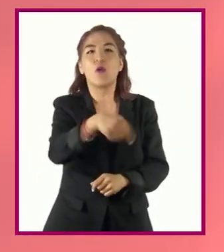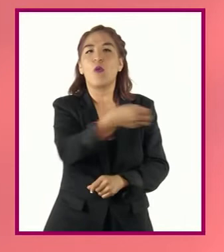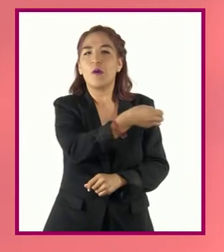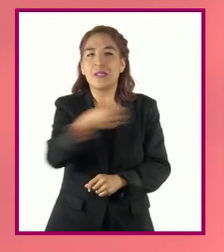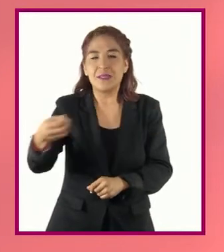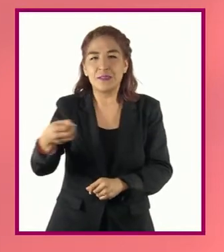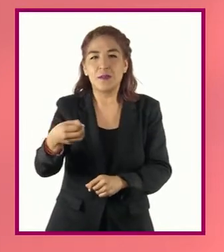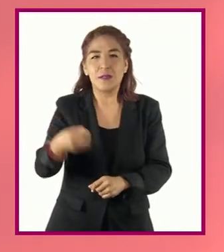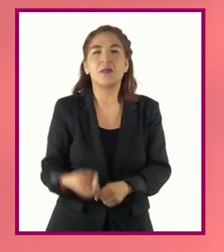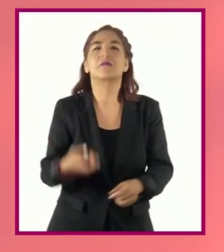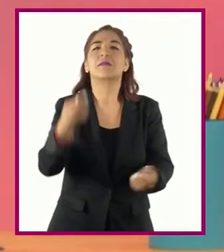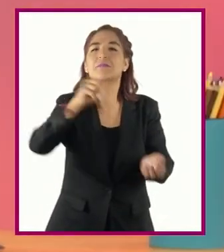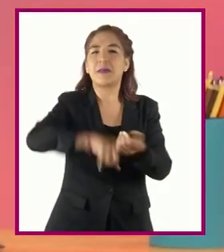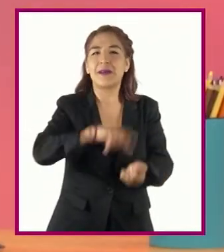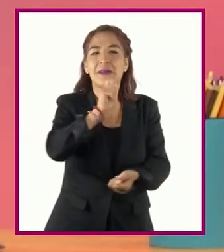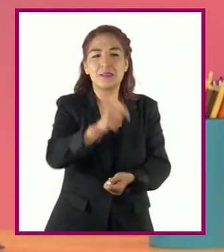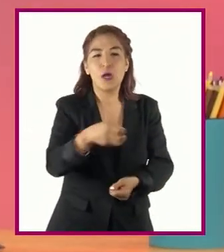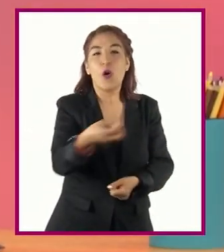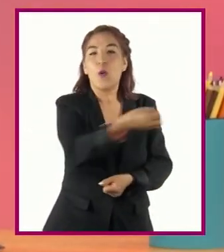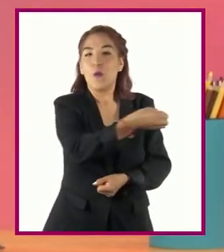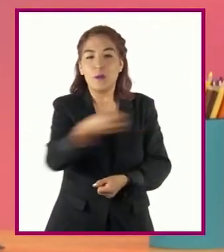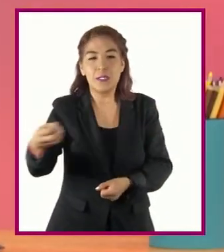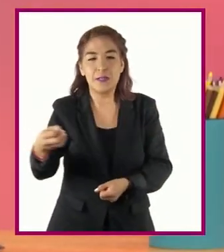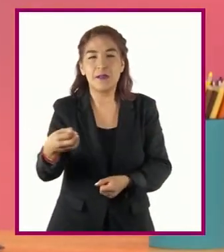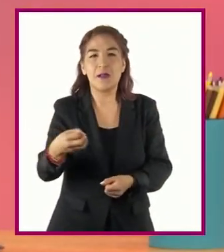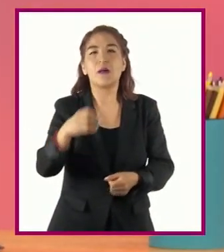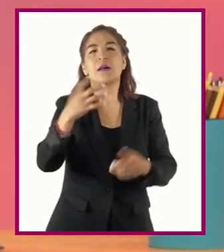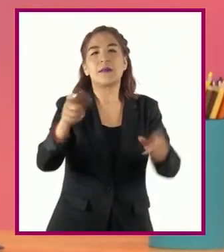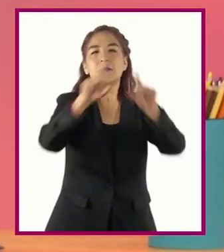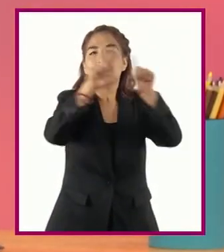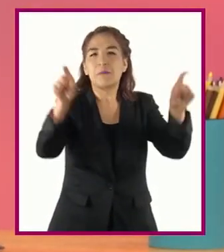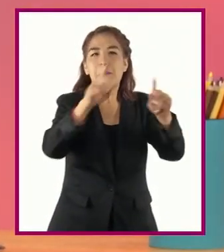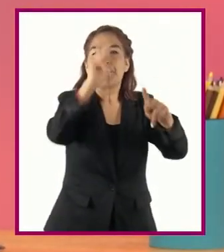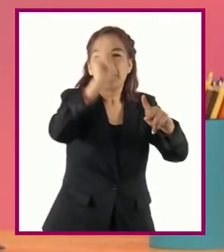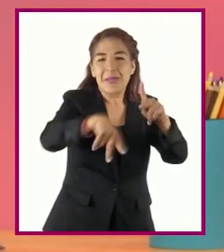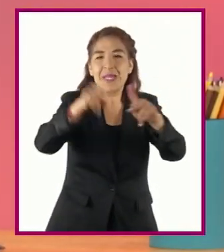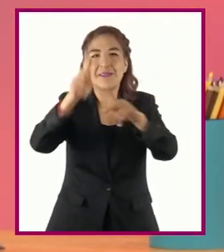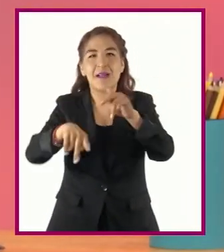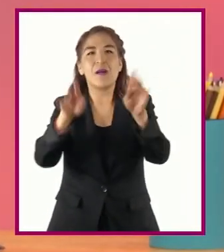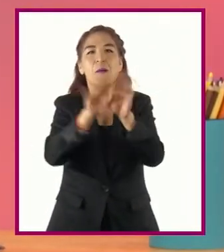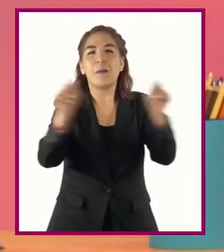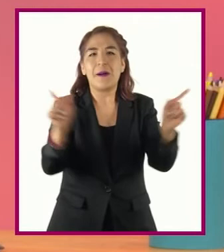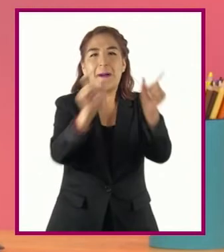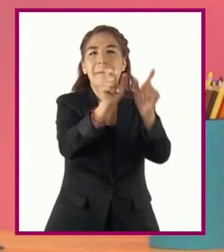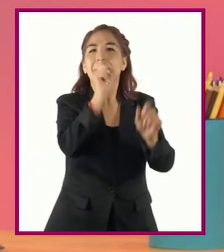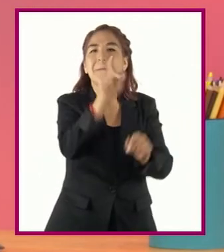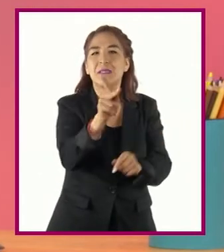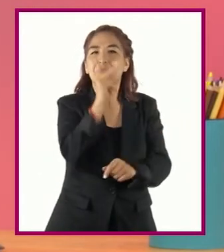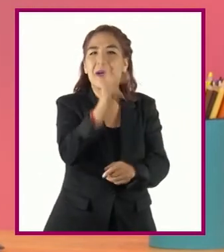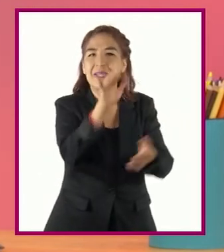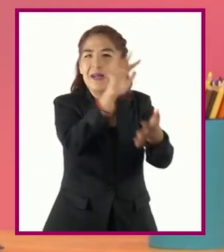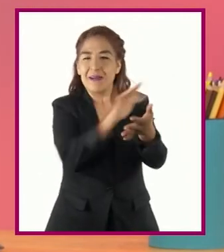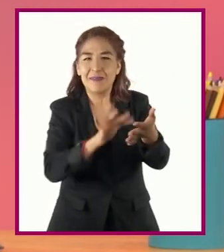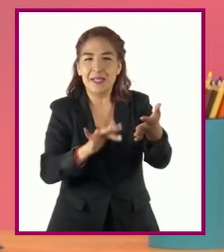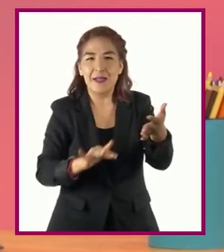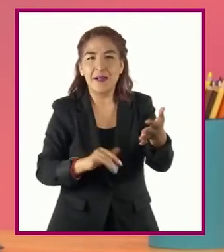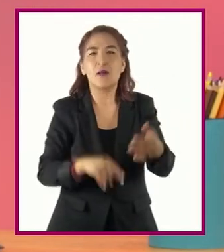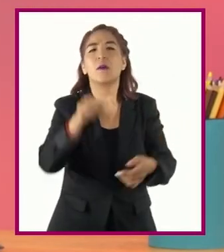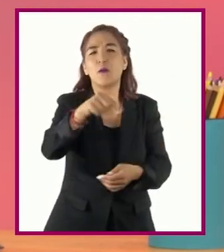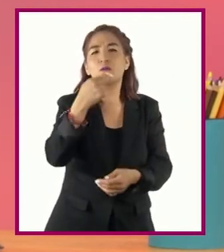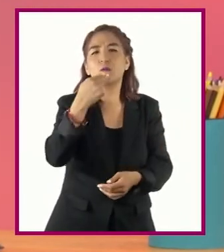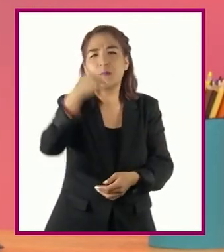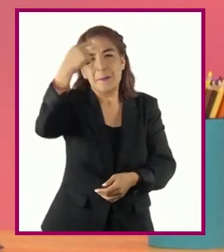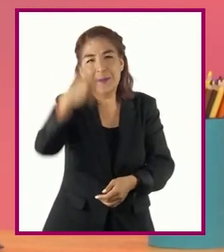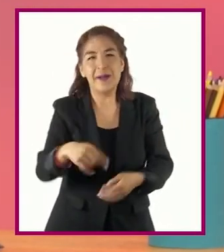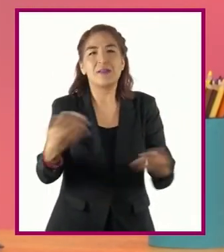oración, vinculan oraciones o partes de un mismo texto. Suelen usarse para